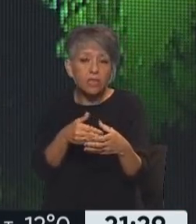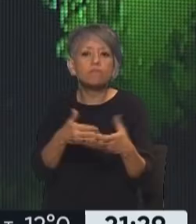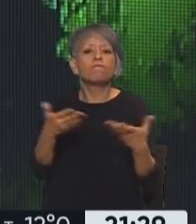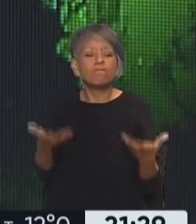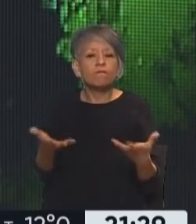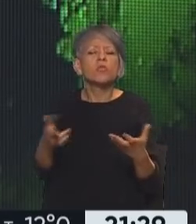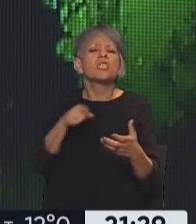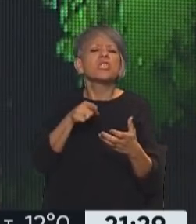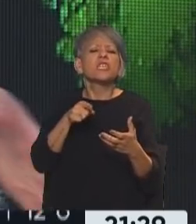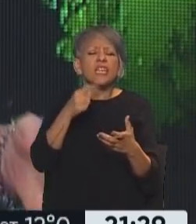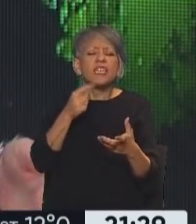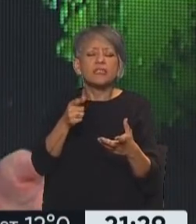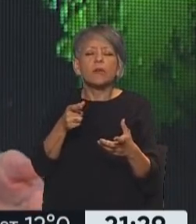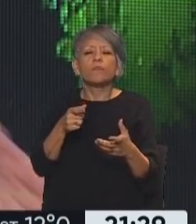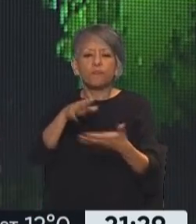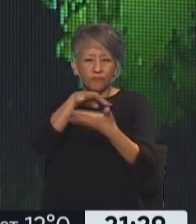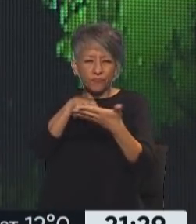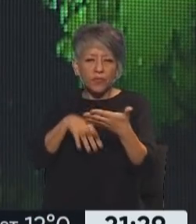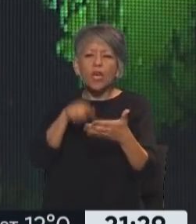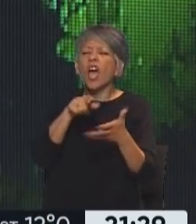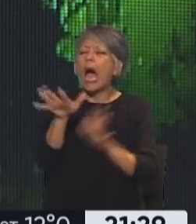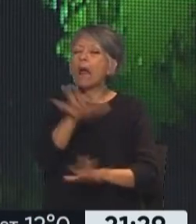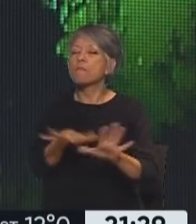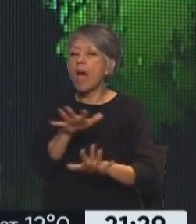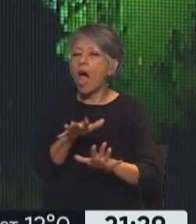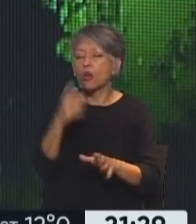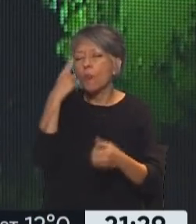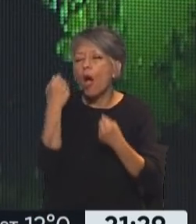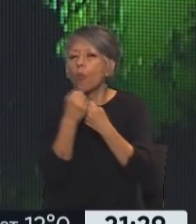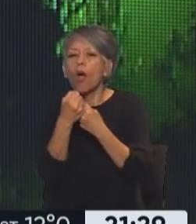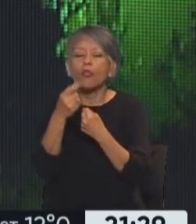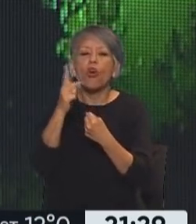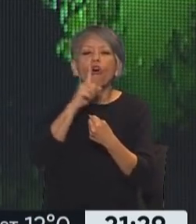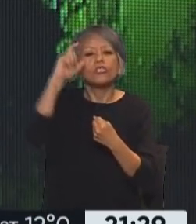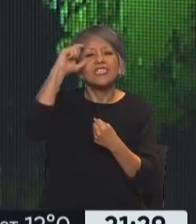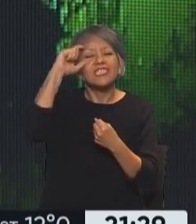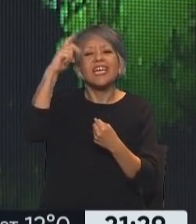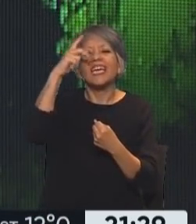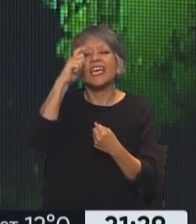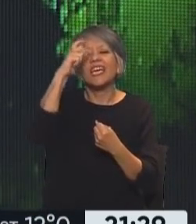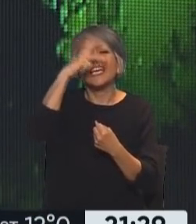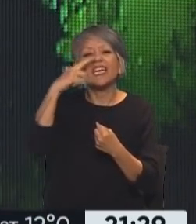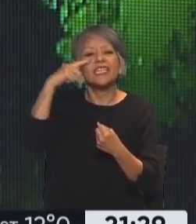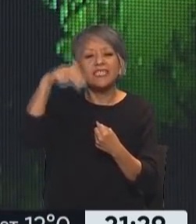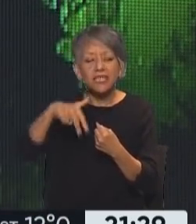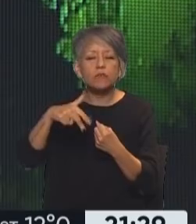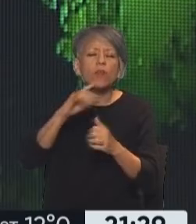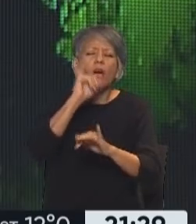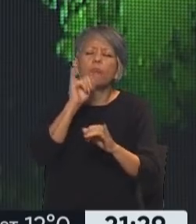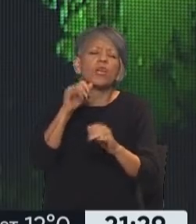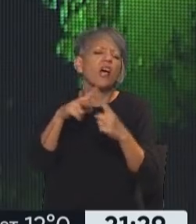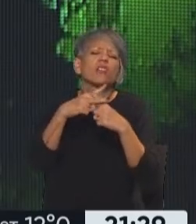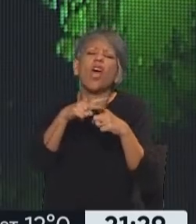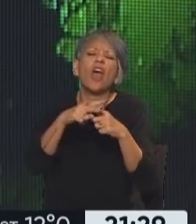de licitación a la medida de Techint y empiezan a hacer una serie de explicaciones muy técnicas respecto de